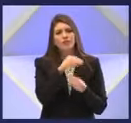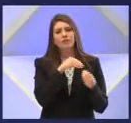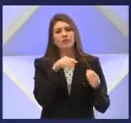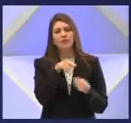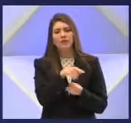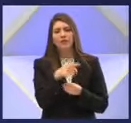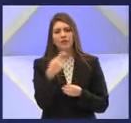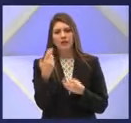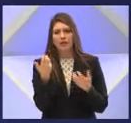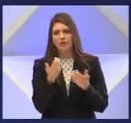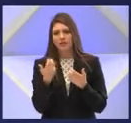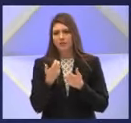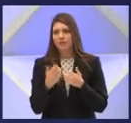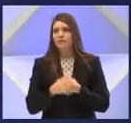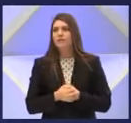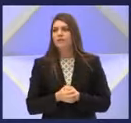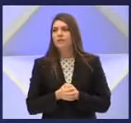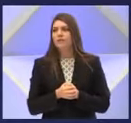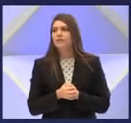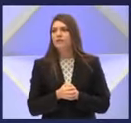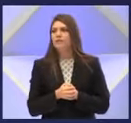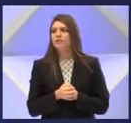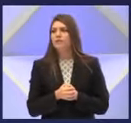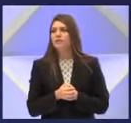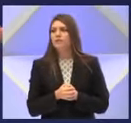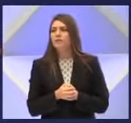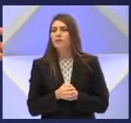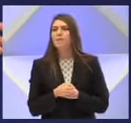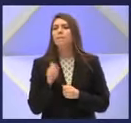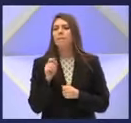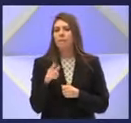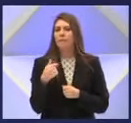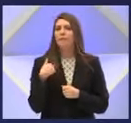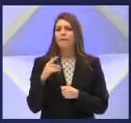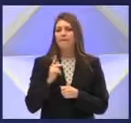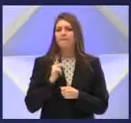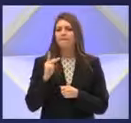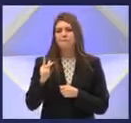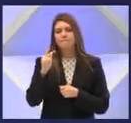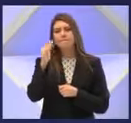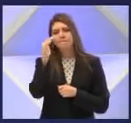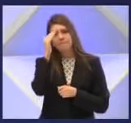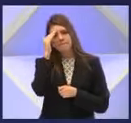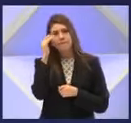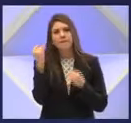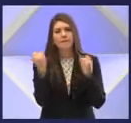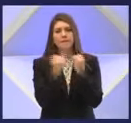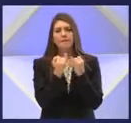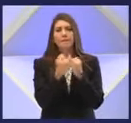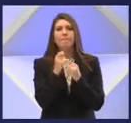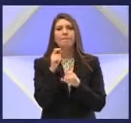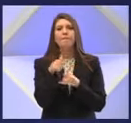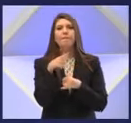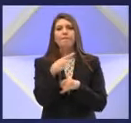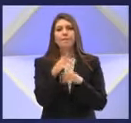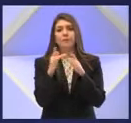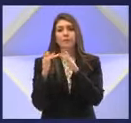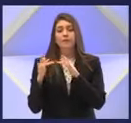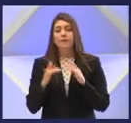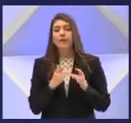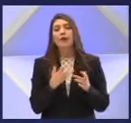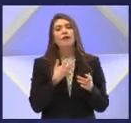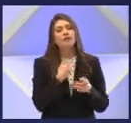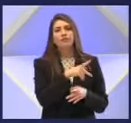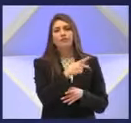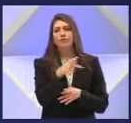sus reflexiones iniciales coincido plenamente que la conectividad de xavi es habilitadora de derechos sin embargo